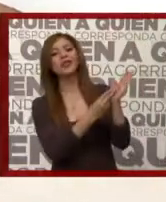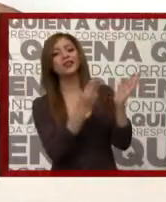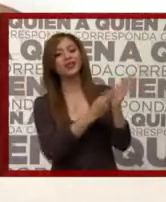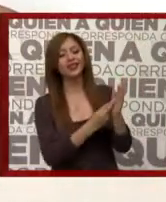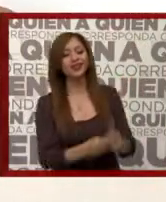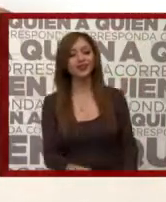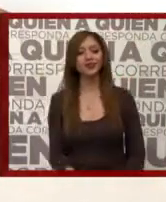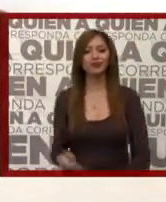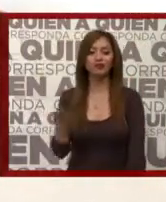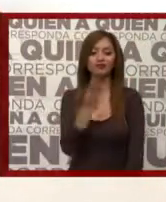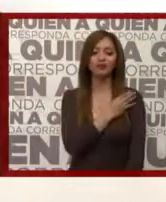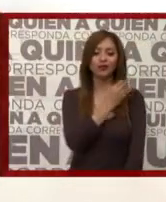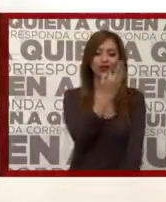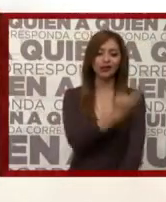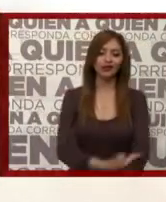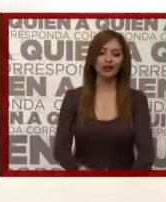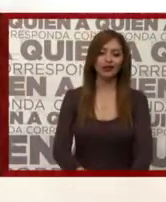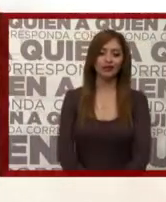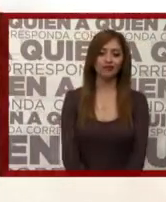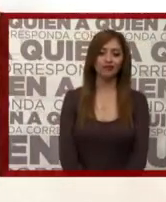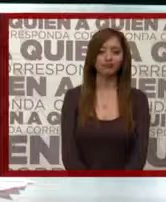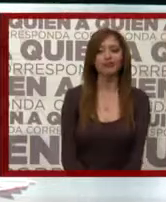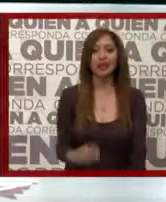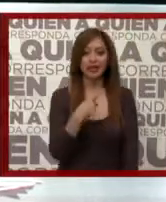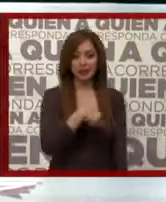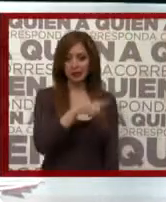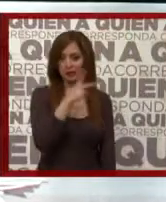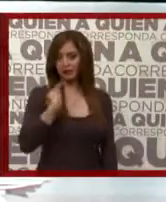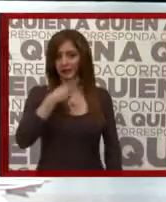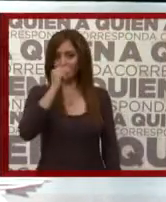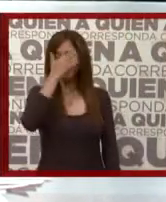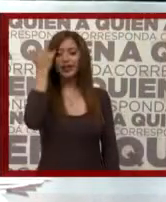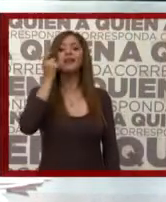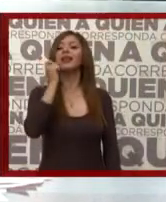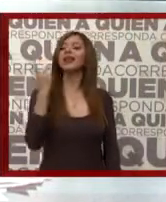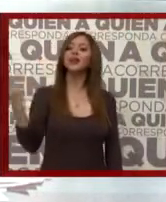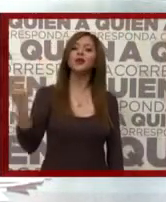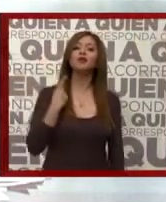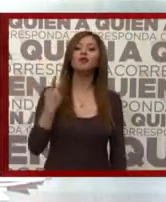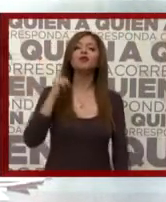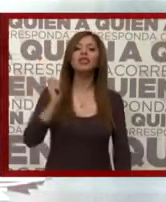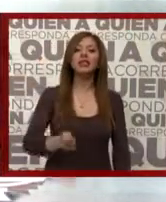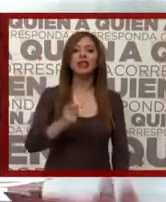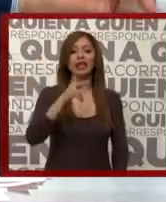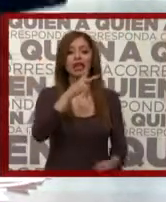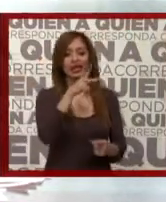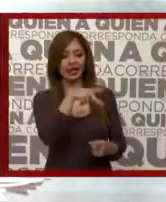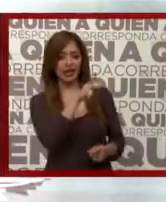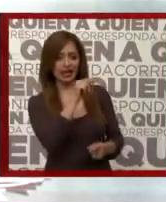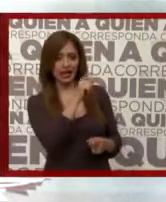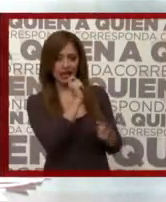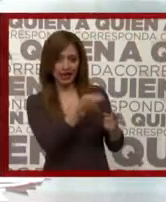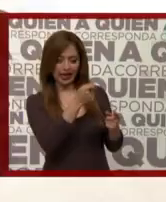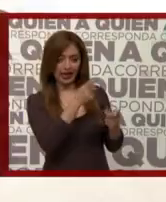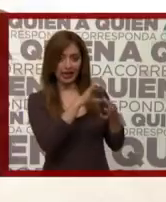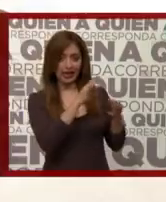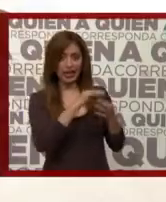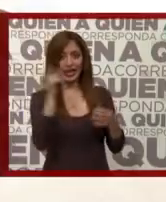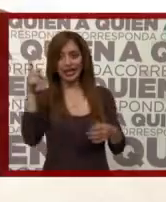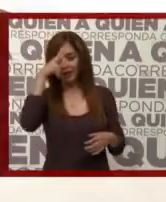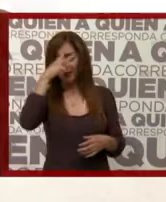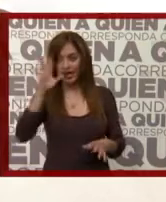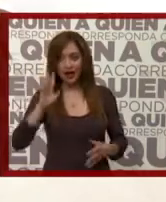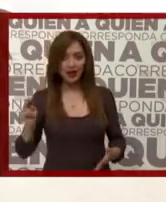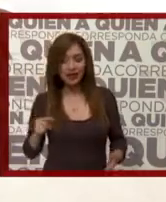Buenas tardes. Para la gente que no sabe, tenemos un reto, Miss Calle y yo, que es cuando presentamos el Hecho en México, ella tiene que